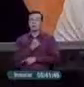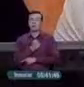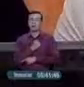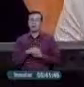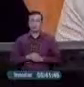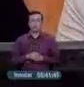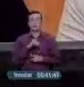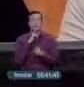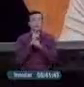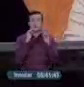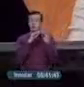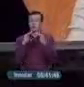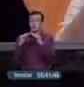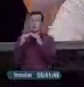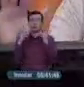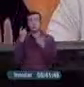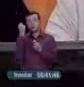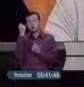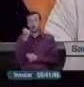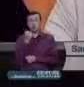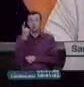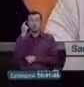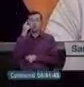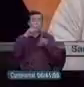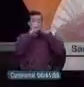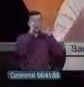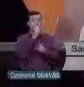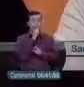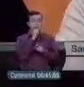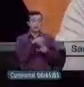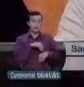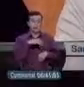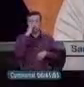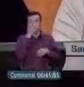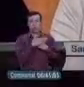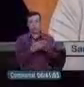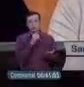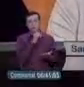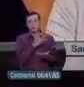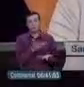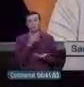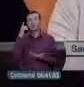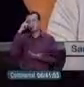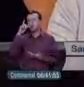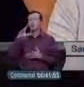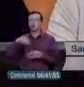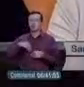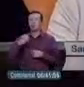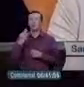las viviendas normalmente debería ser un costo que lo asume el sector privado, porque son bienes privados, el Estado